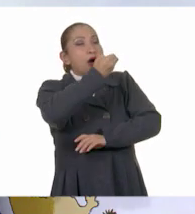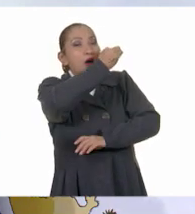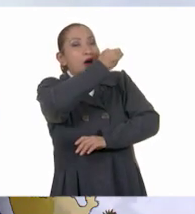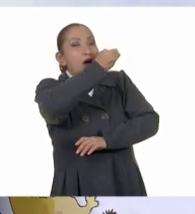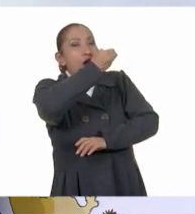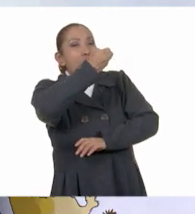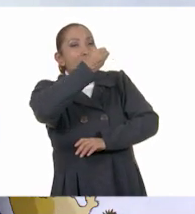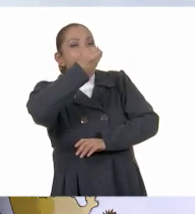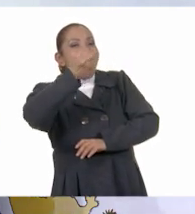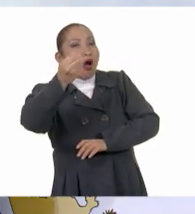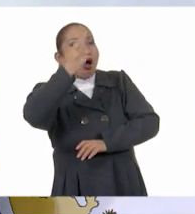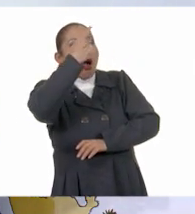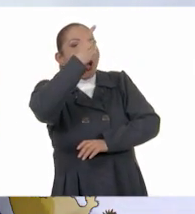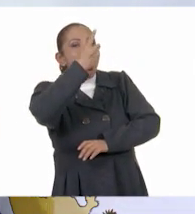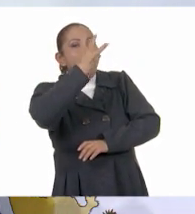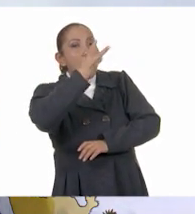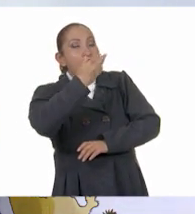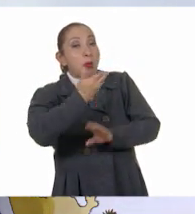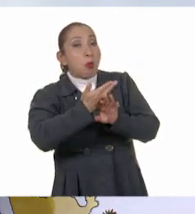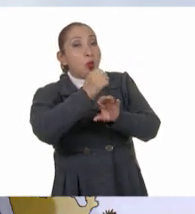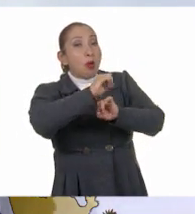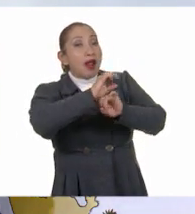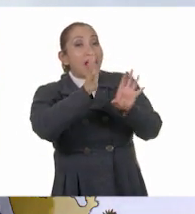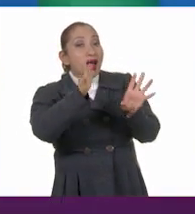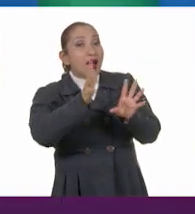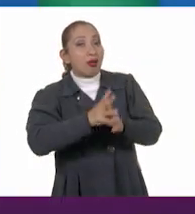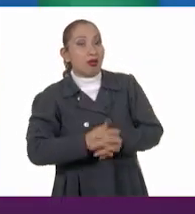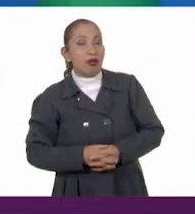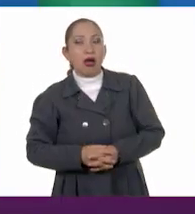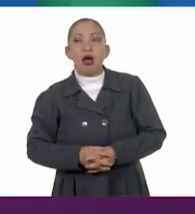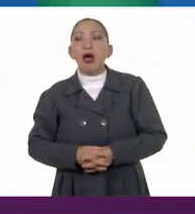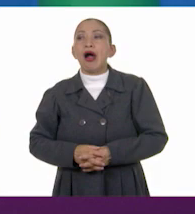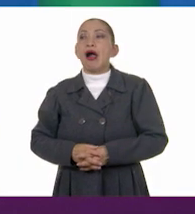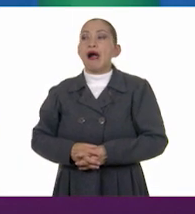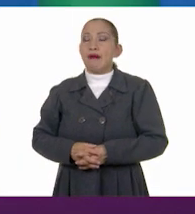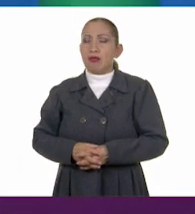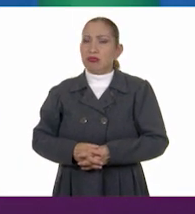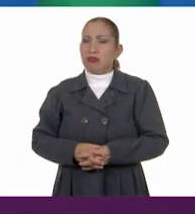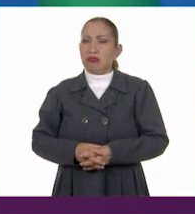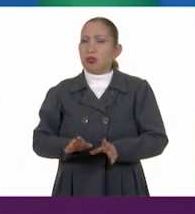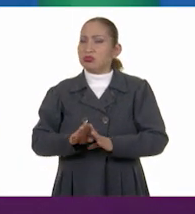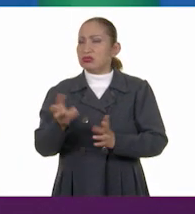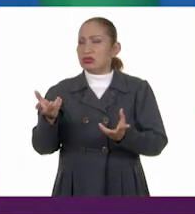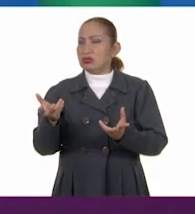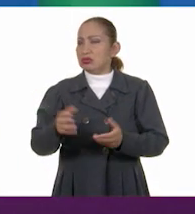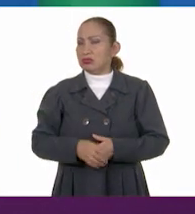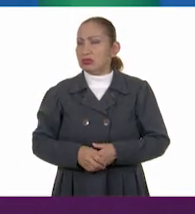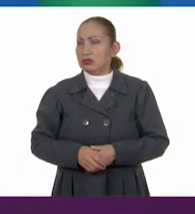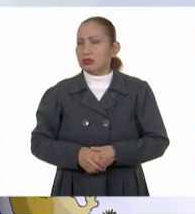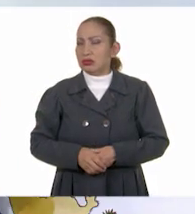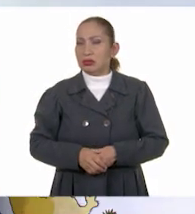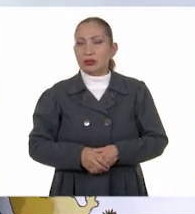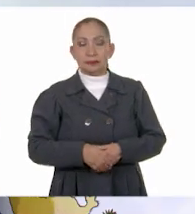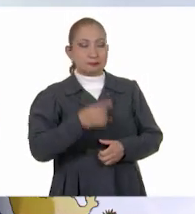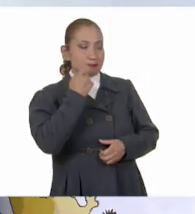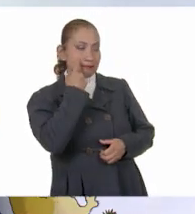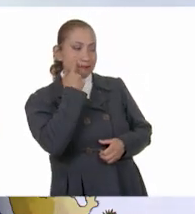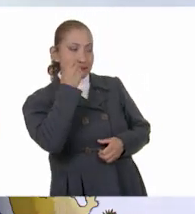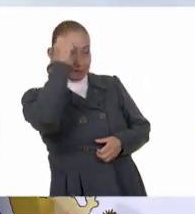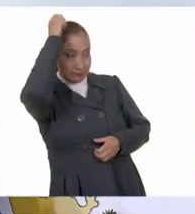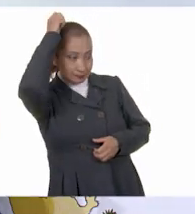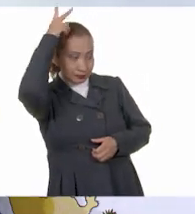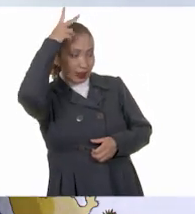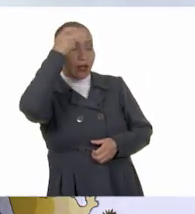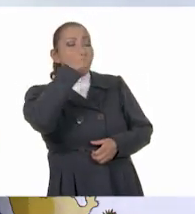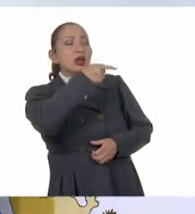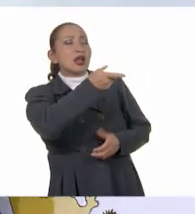manera coherente y con mucha claridad. Uh-huh. ¿Y cómo se hace eso? A ver, Raulito,